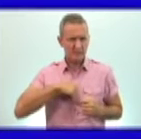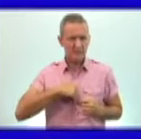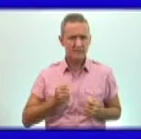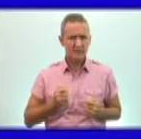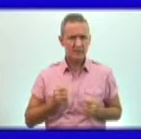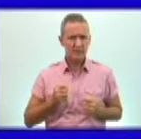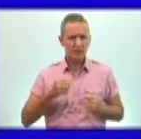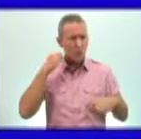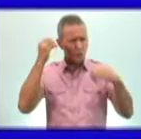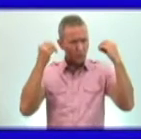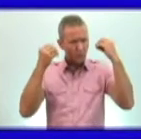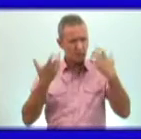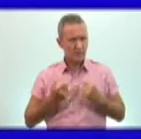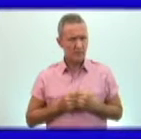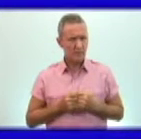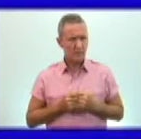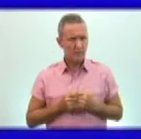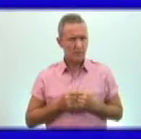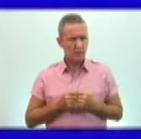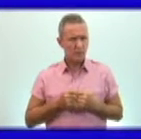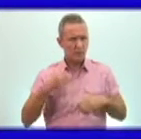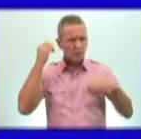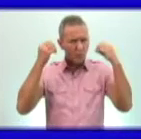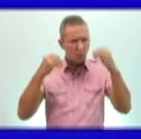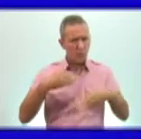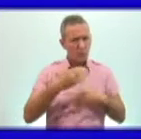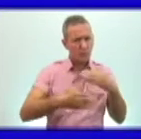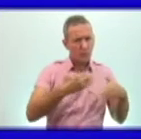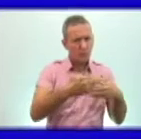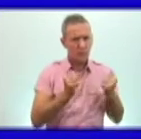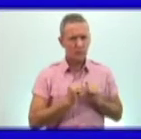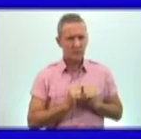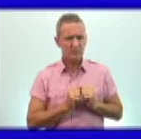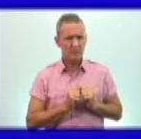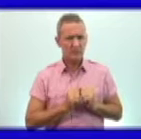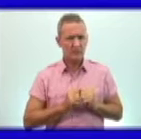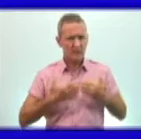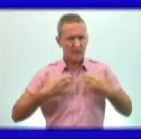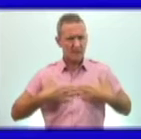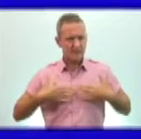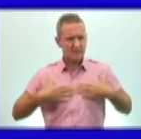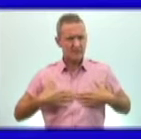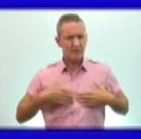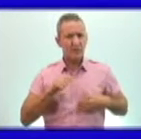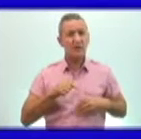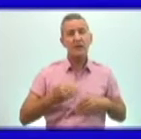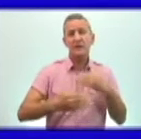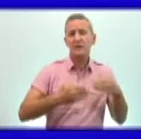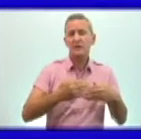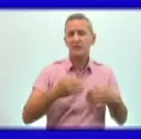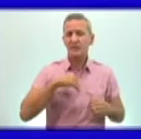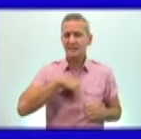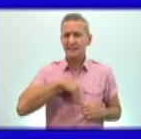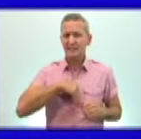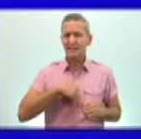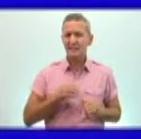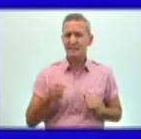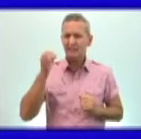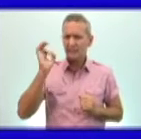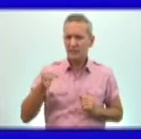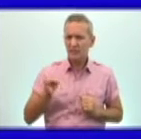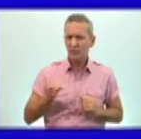piensan? Cuando razonamos un proceso, sencillamente descansa en ese proceso de sentir la realidad.